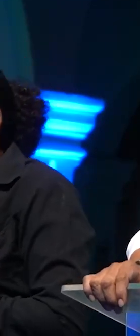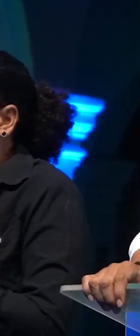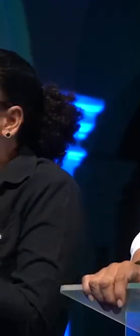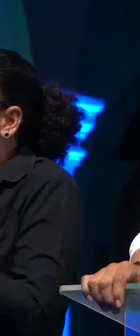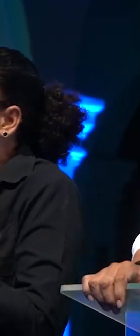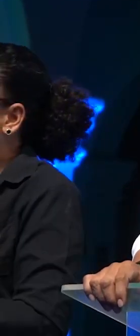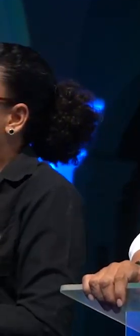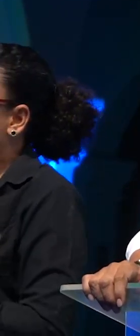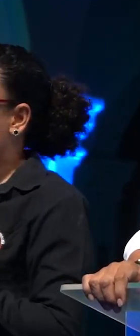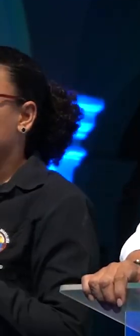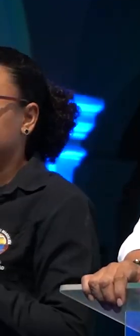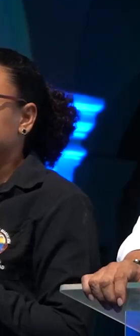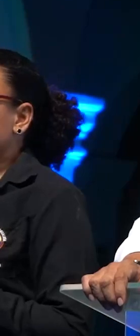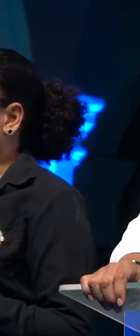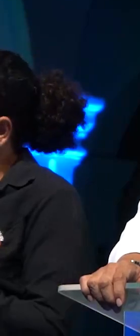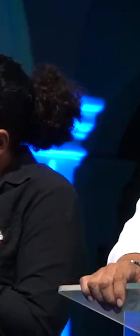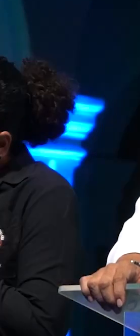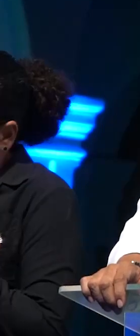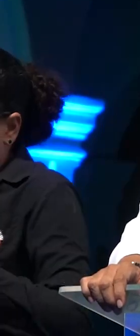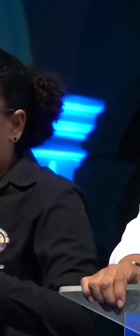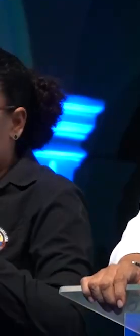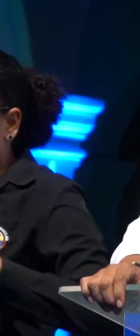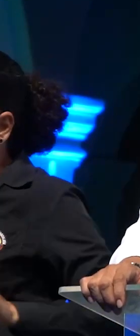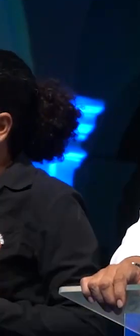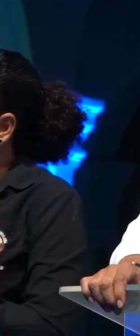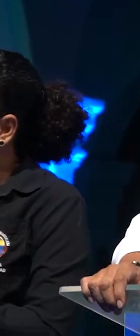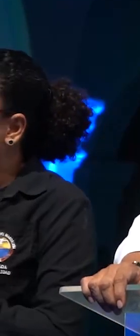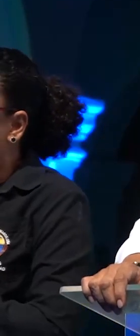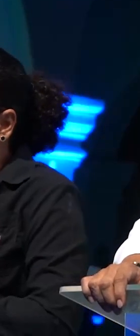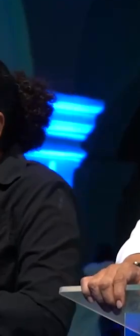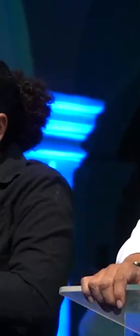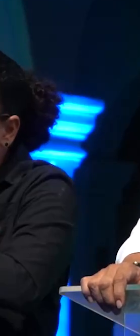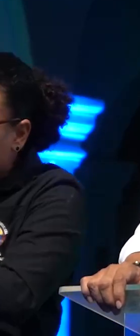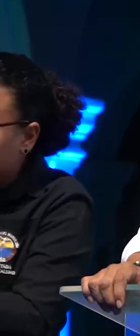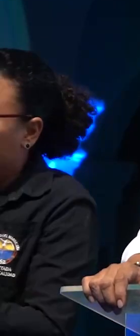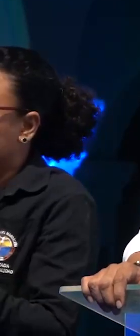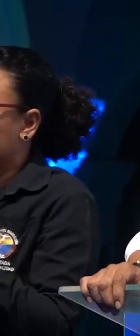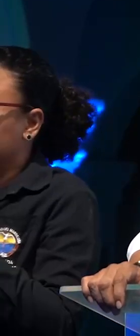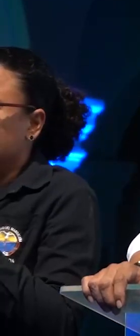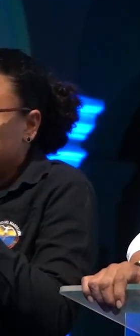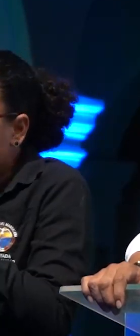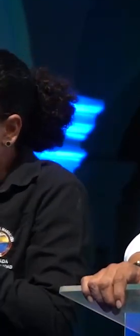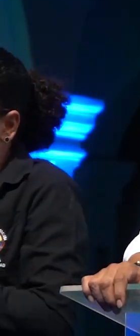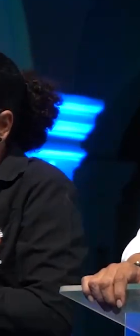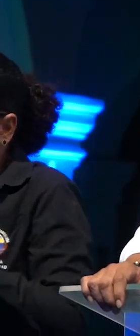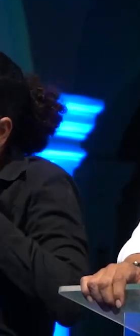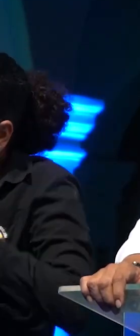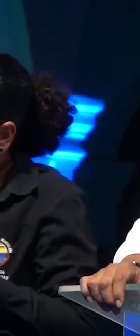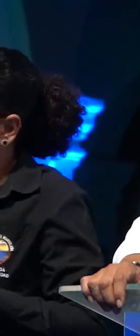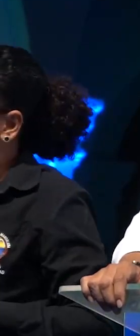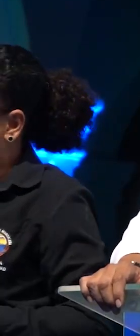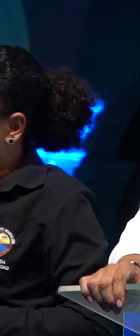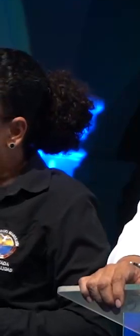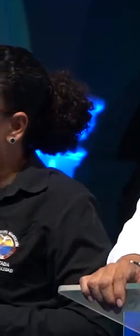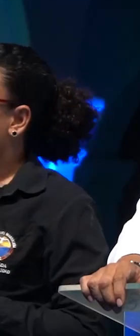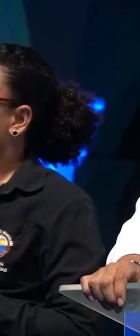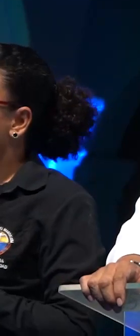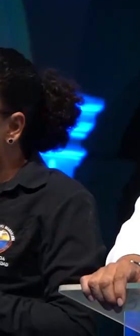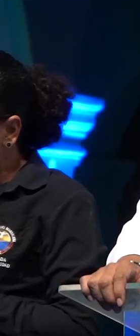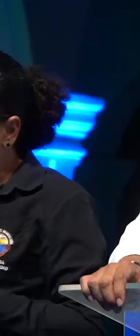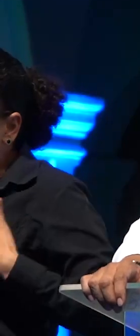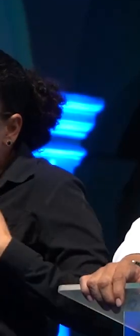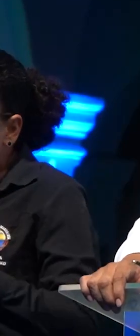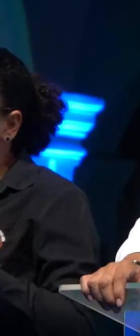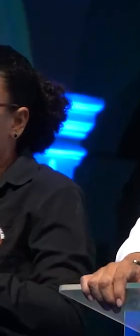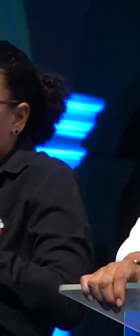vigilante, todos me cuidan a mi hija y ella no es, en ningún lado es tan feliz como en la universidad. Y por supuesto eso